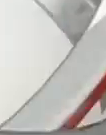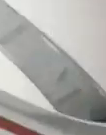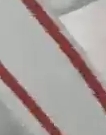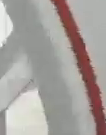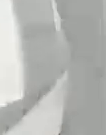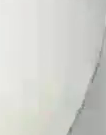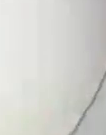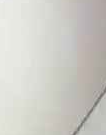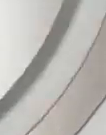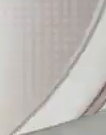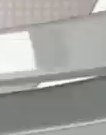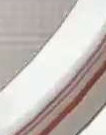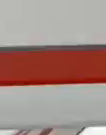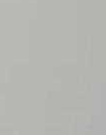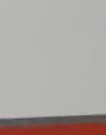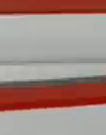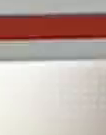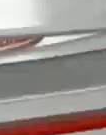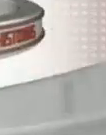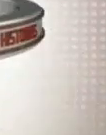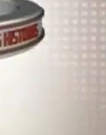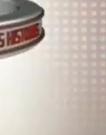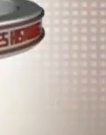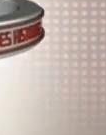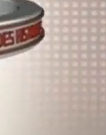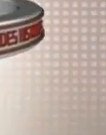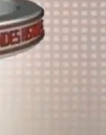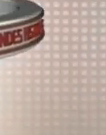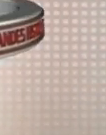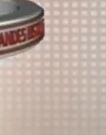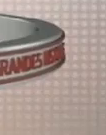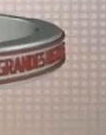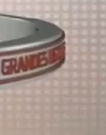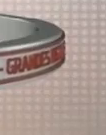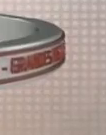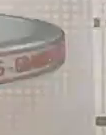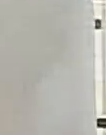En instantes en Al Día.